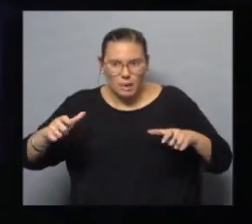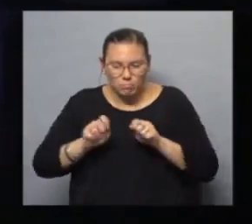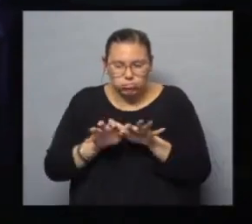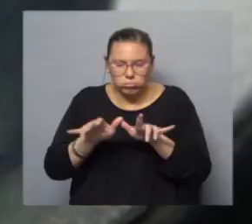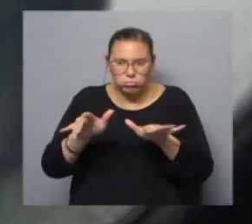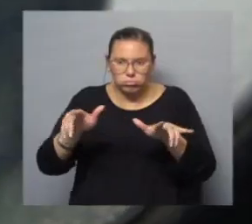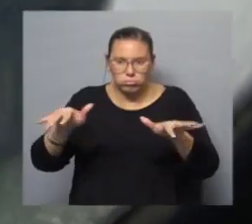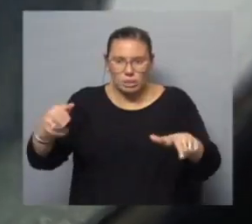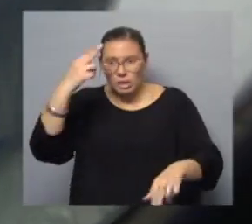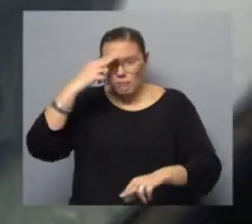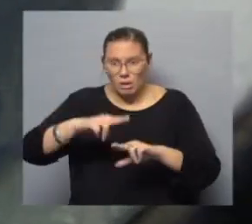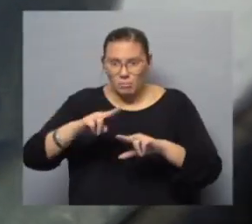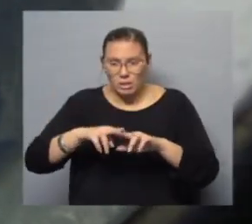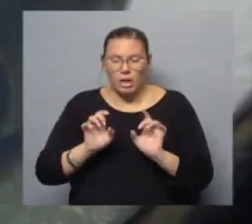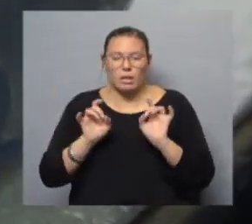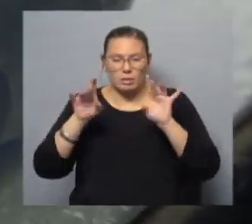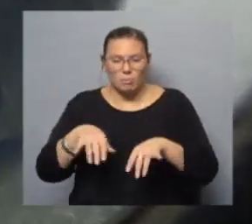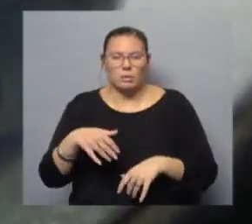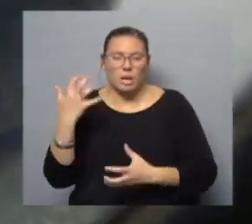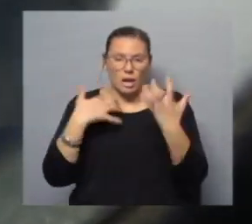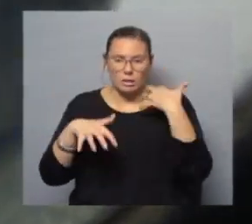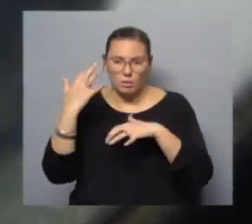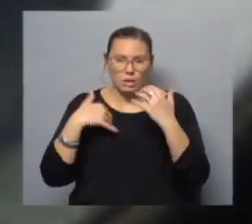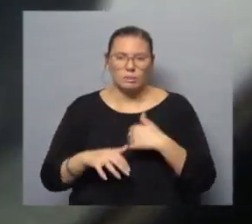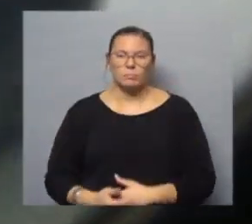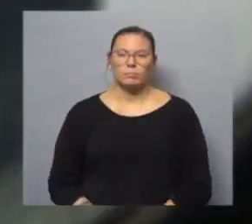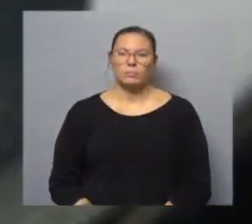zoonosis en fauna silvestre.